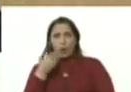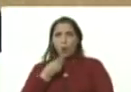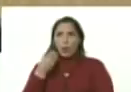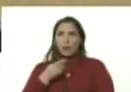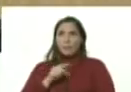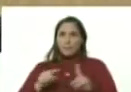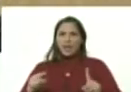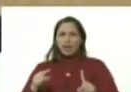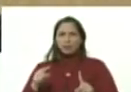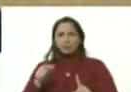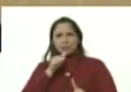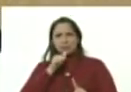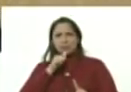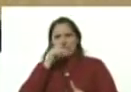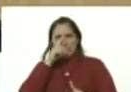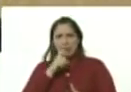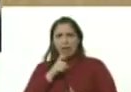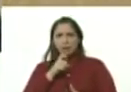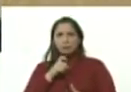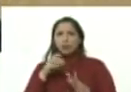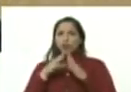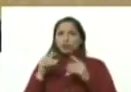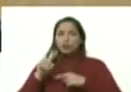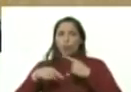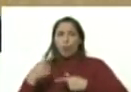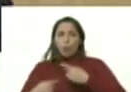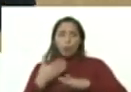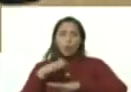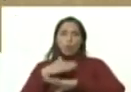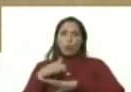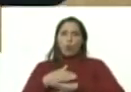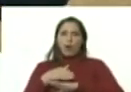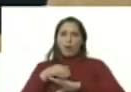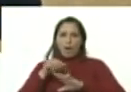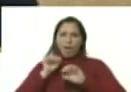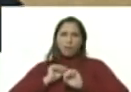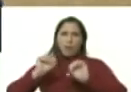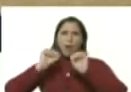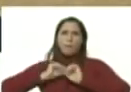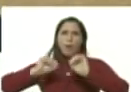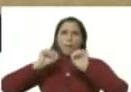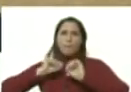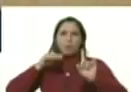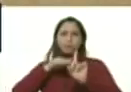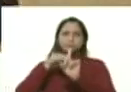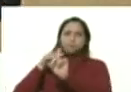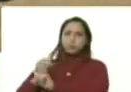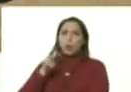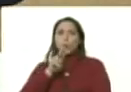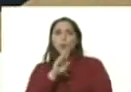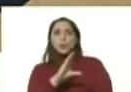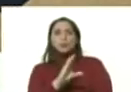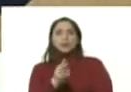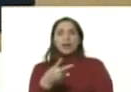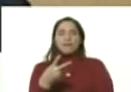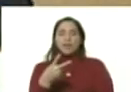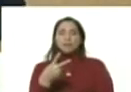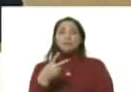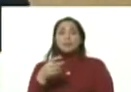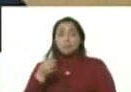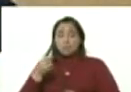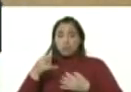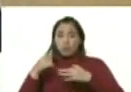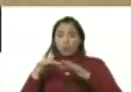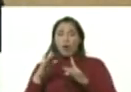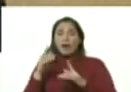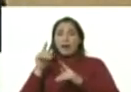tengan edad, todos los jueves había represión en la Universidad Central de Venezuela, por ejemplo, y buena parte de esos jueves